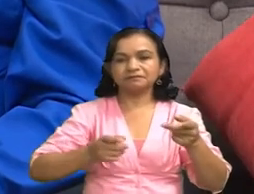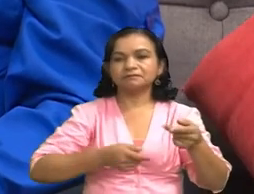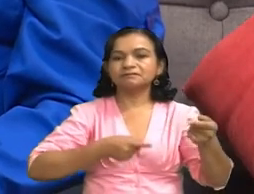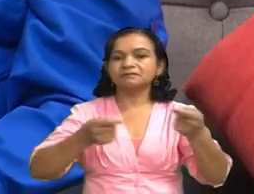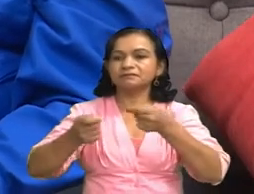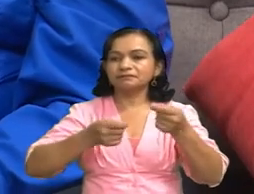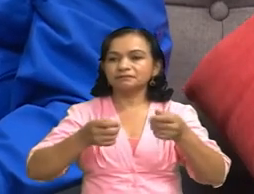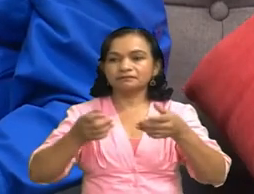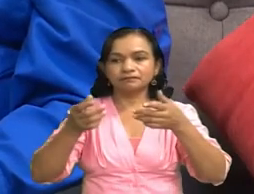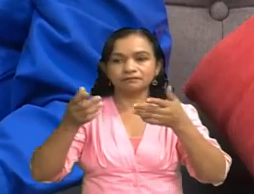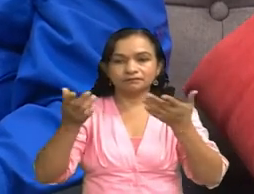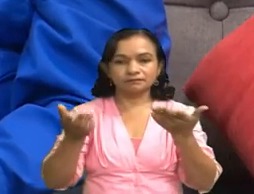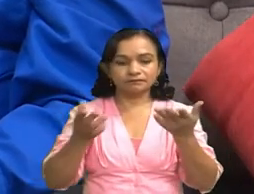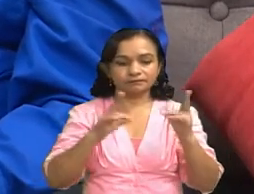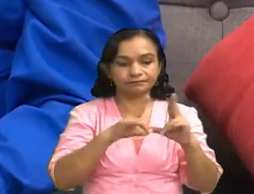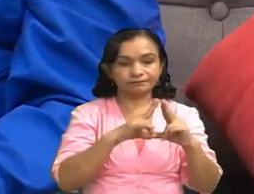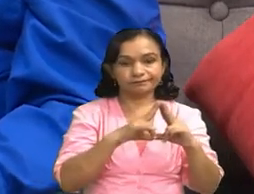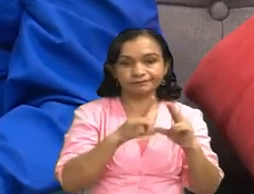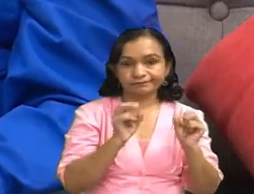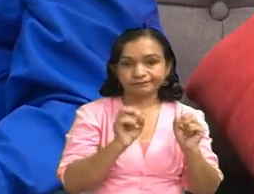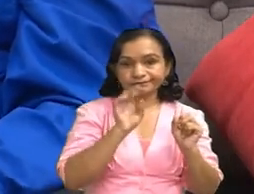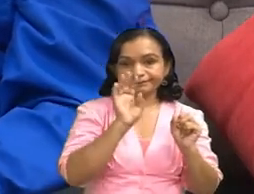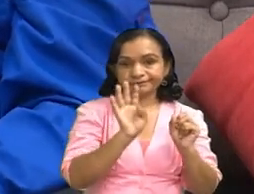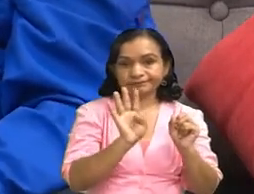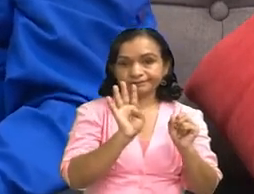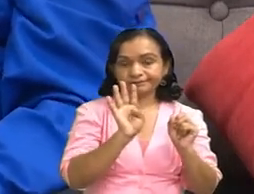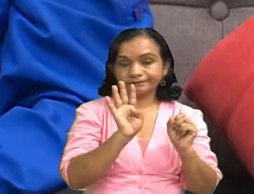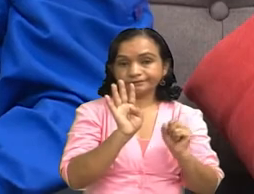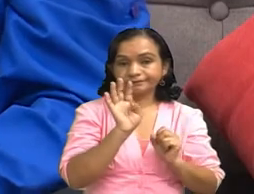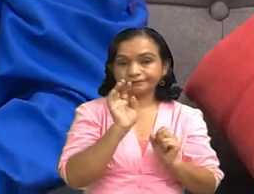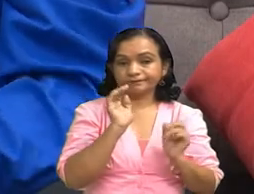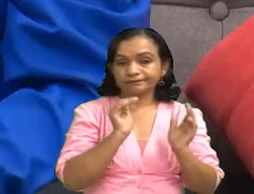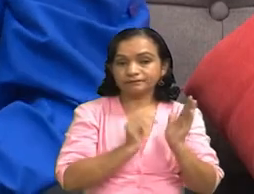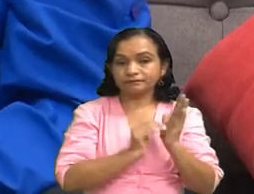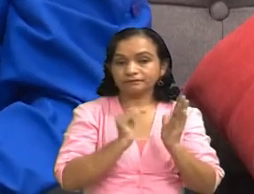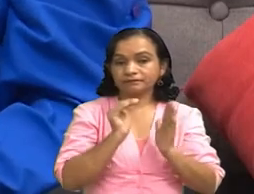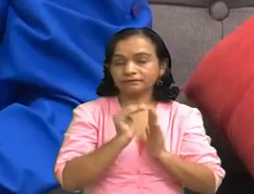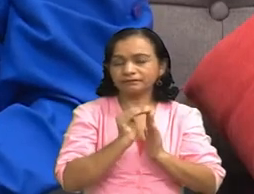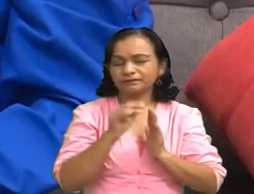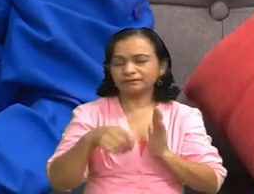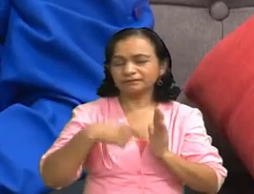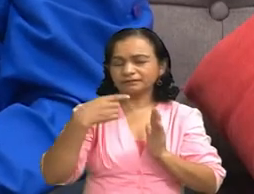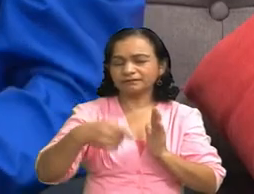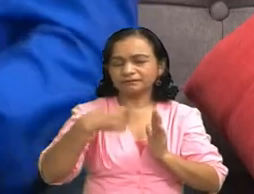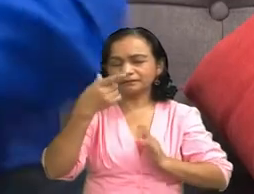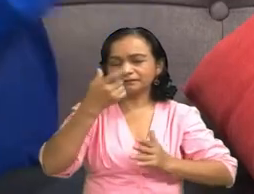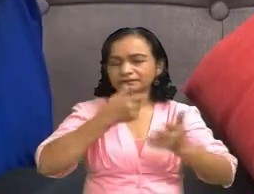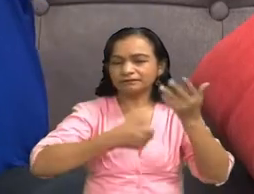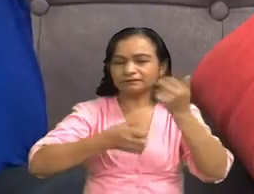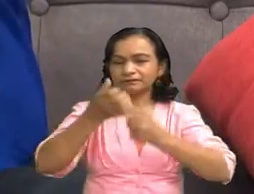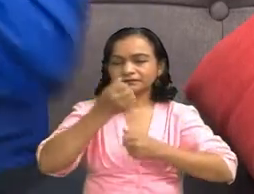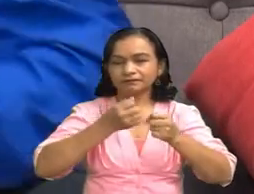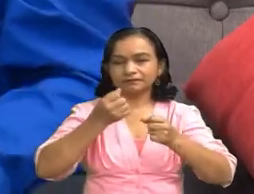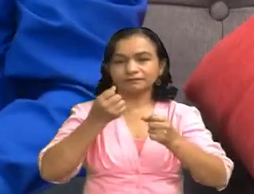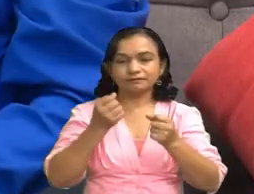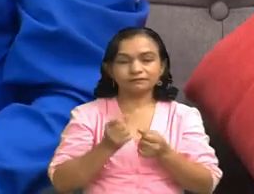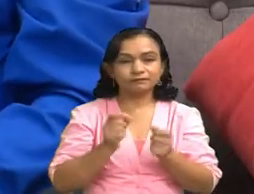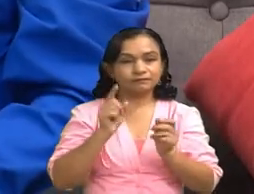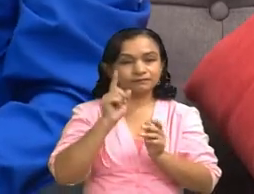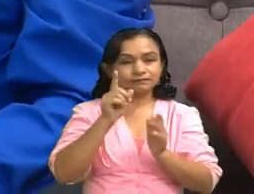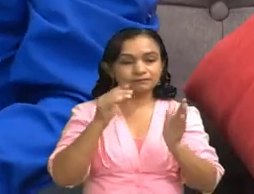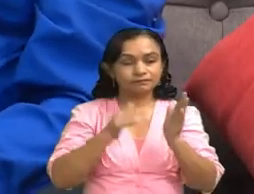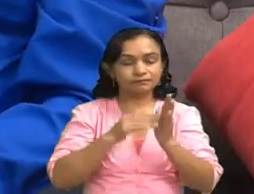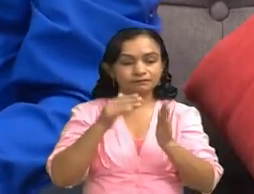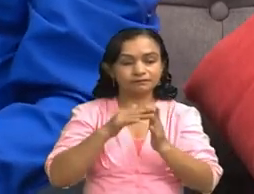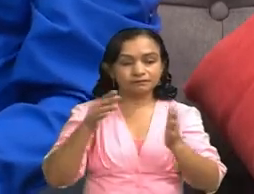Y acopian, Nicaragua produce 4 millones de litros diarios, o sea, 1 millón de galones. Okay.